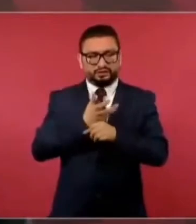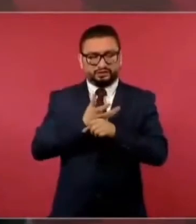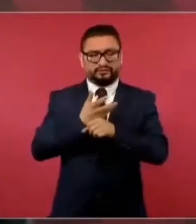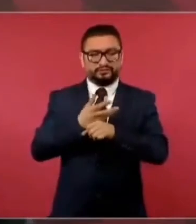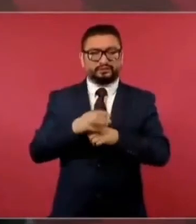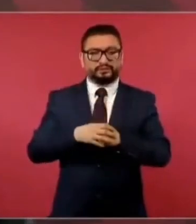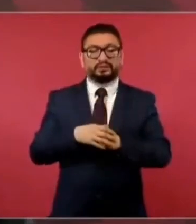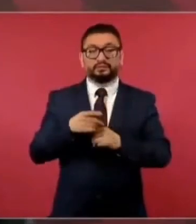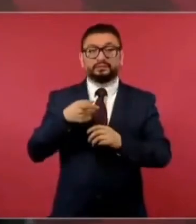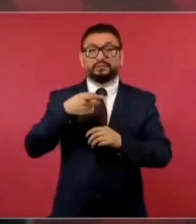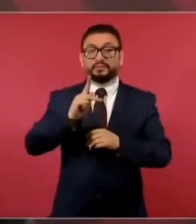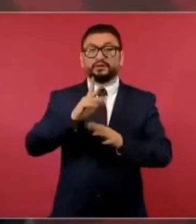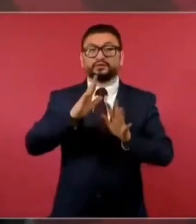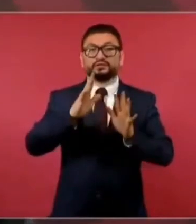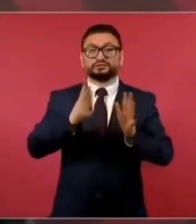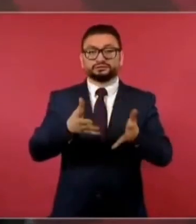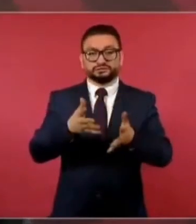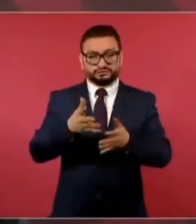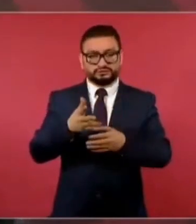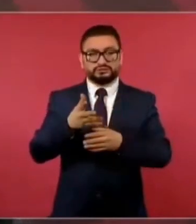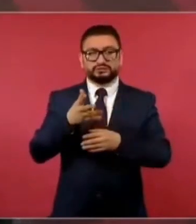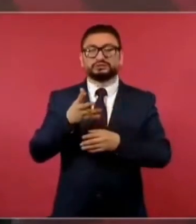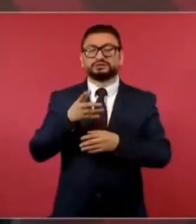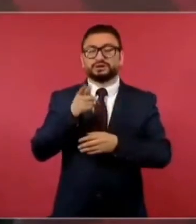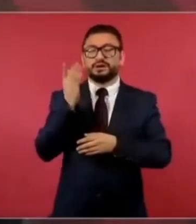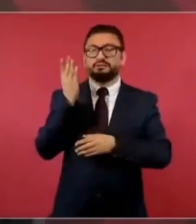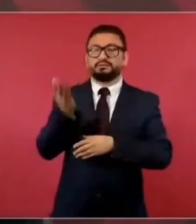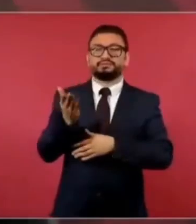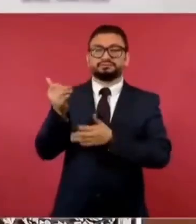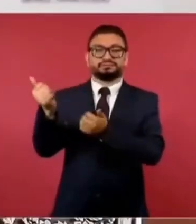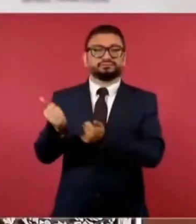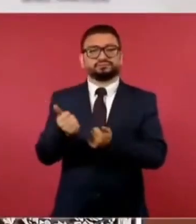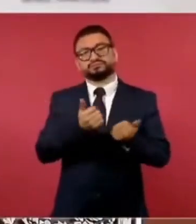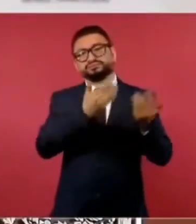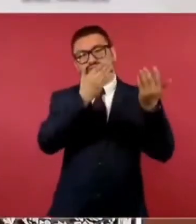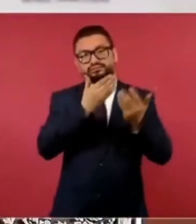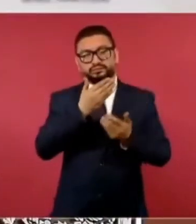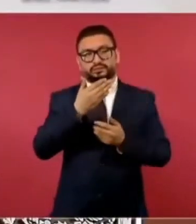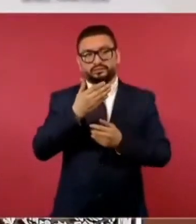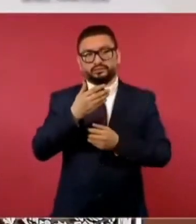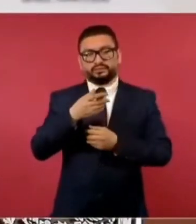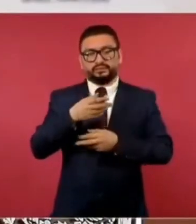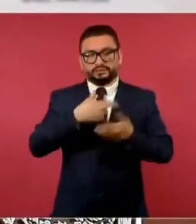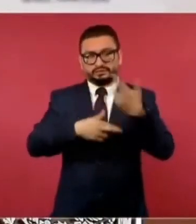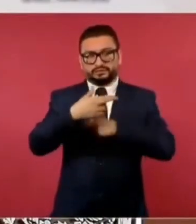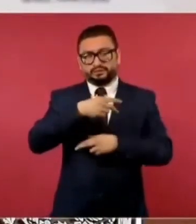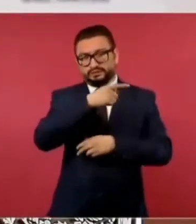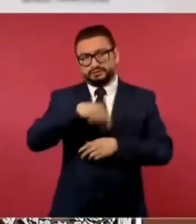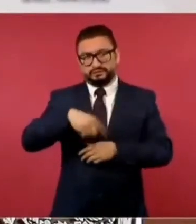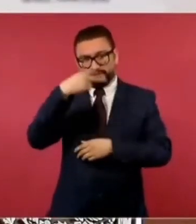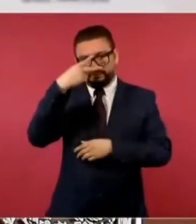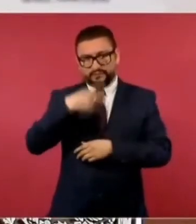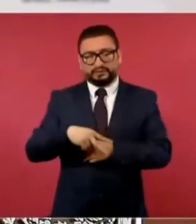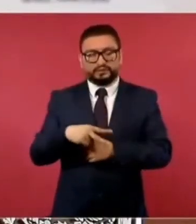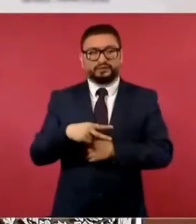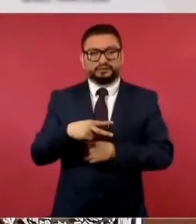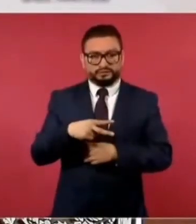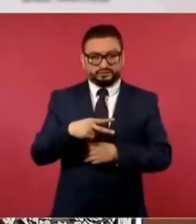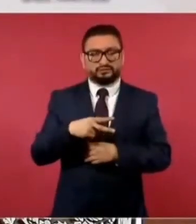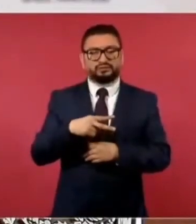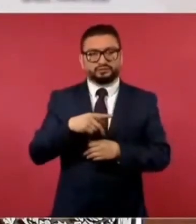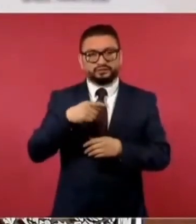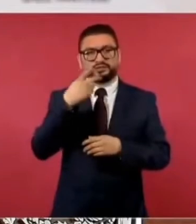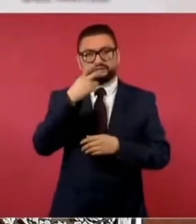Ya está solicitada la extradición por parte del gobierno mexicano. Esperamos que se produzca el